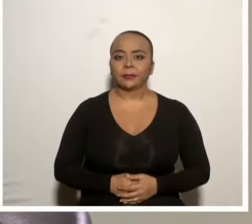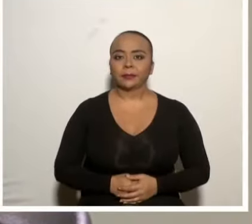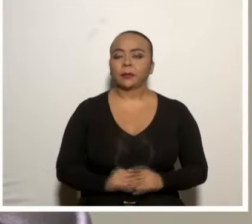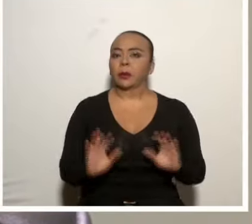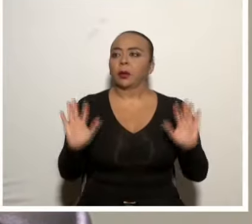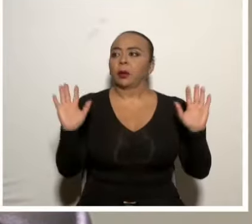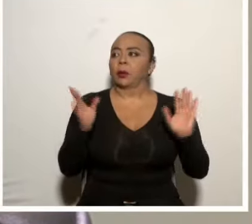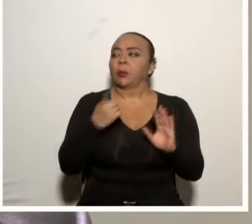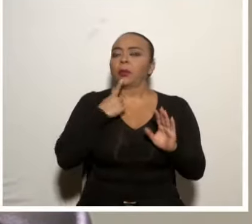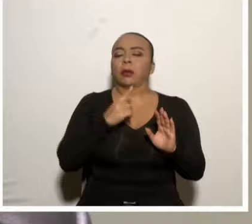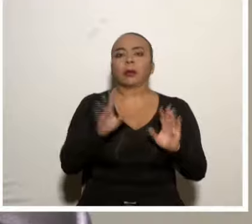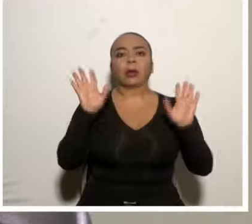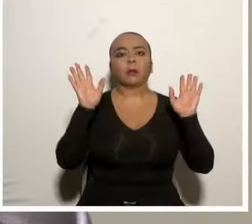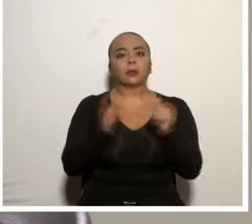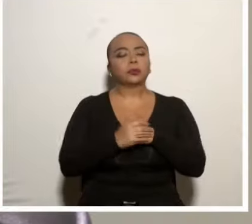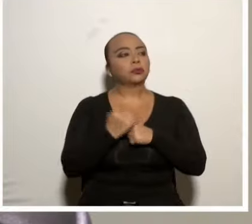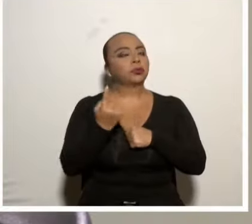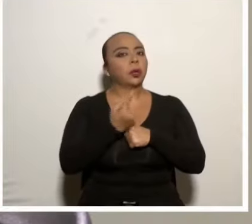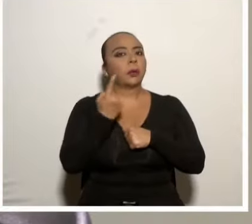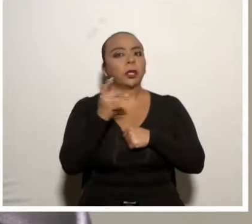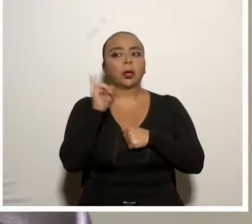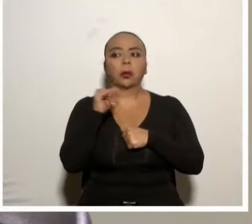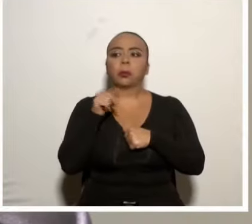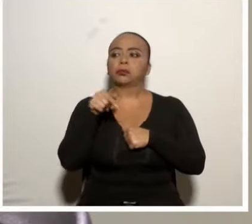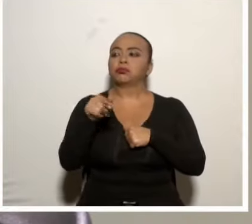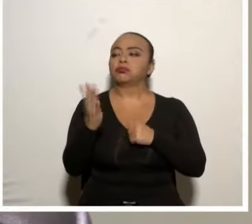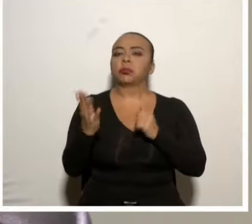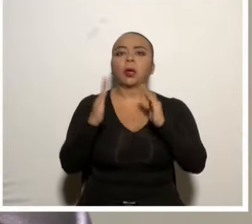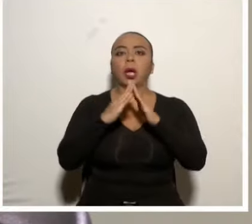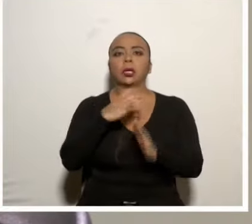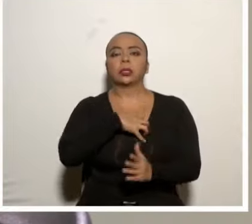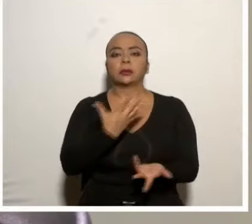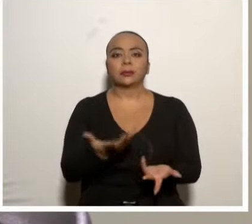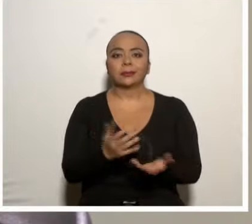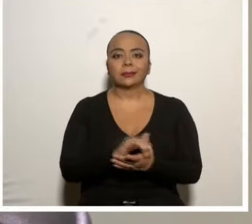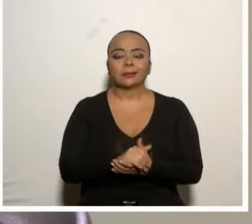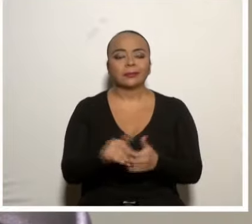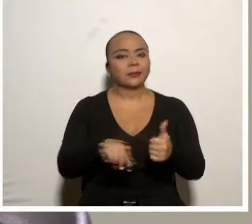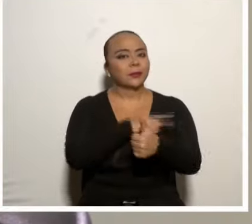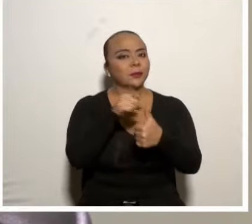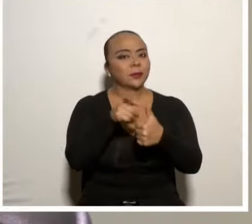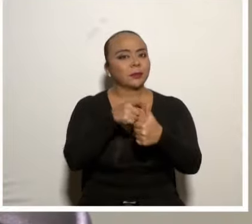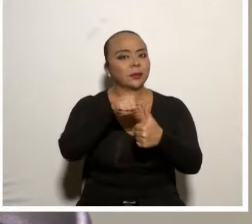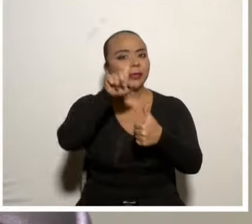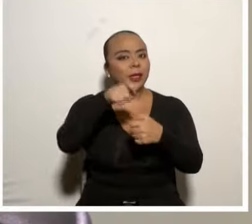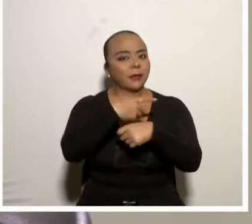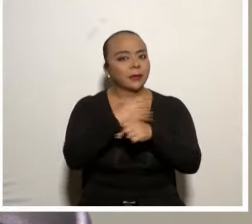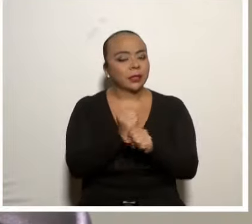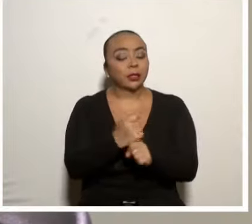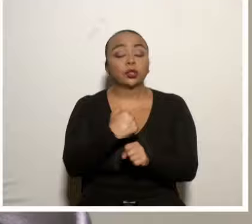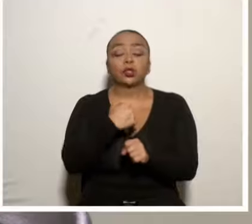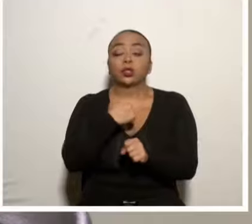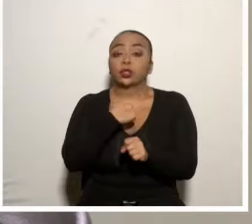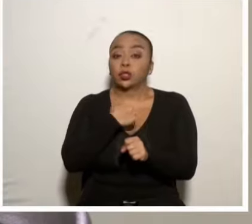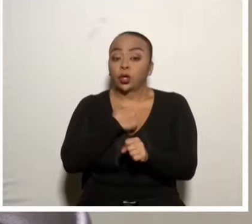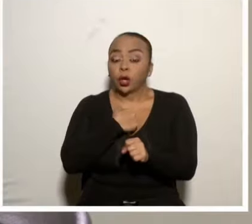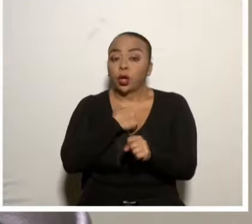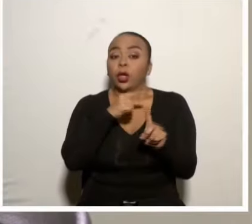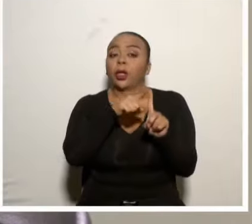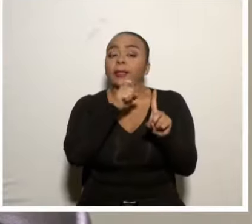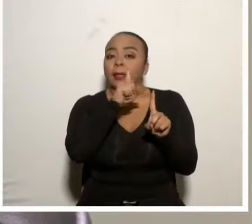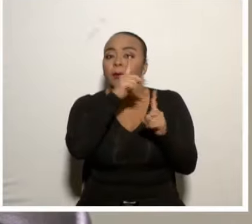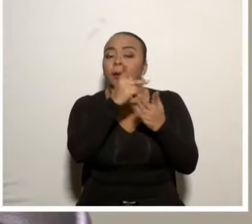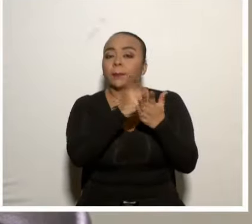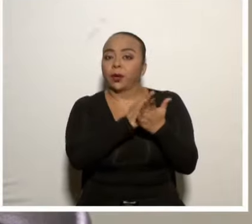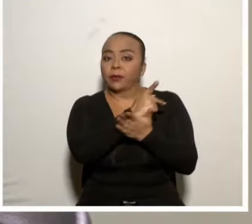como diríamos, simplemente como si fuese la casa de ellos. Bueno, lo primero que hay que hacer, yo vengo de una